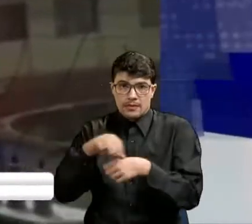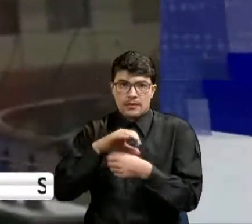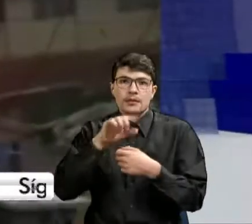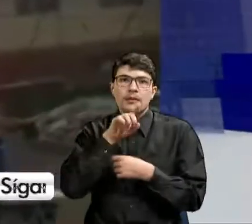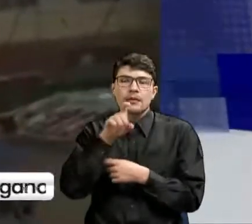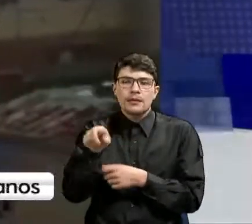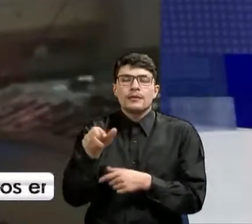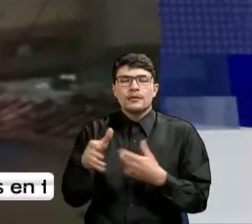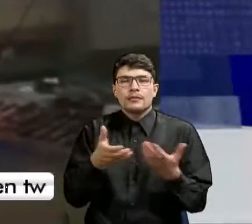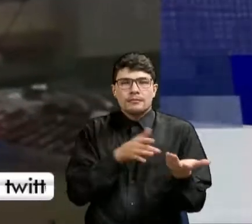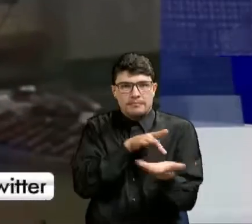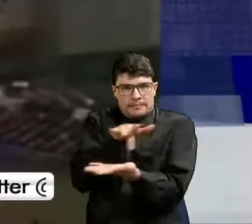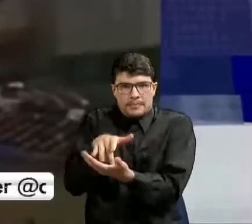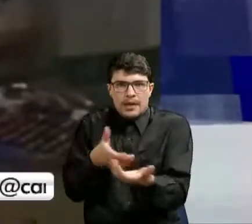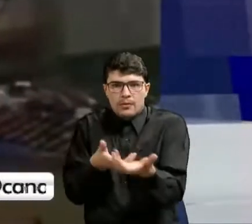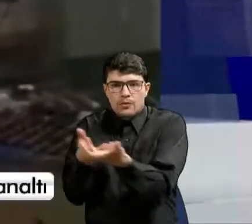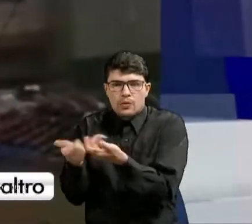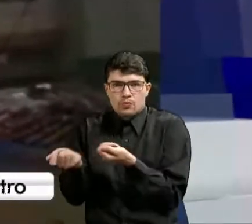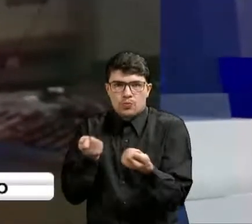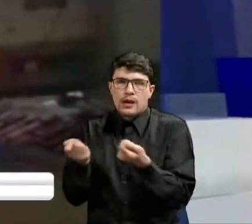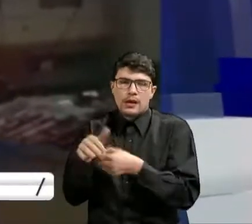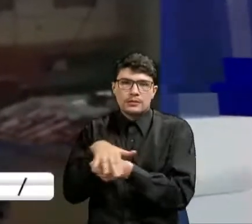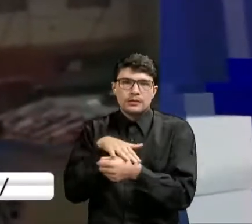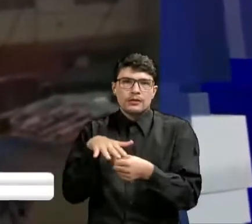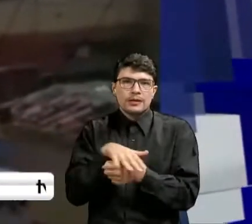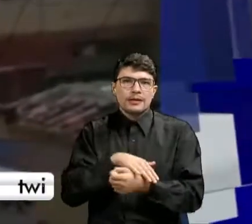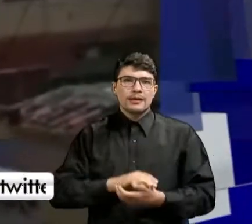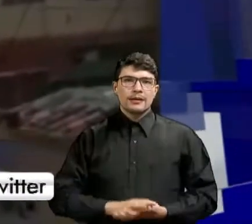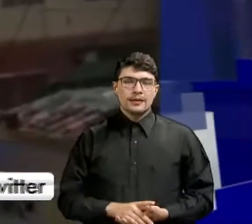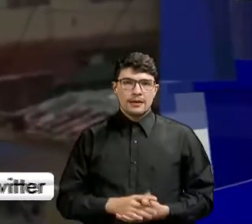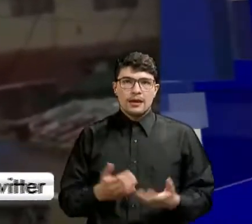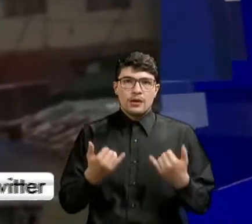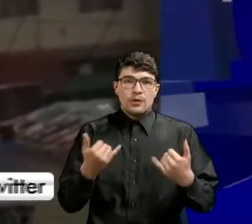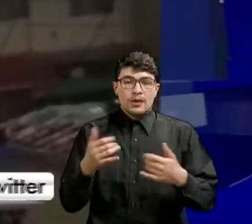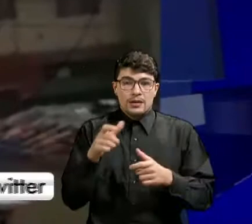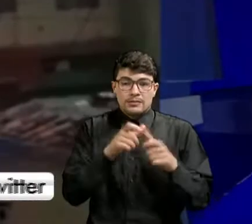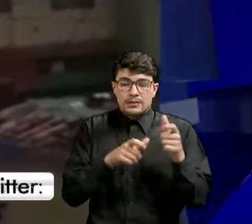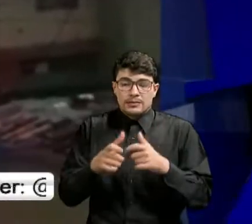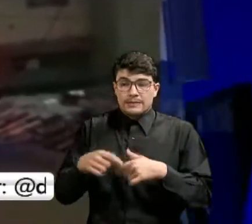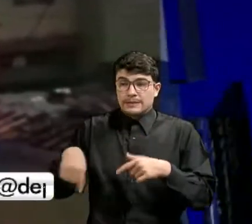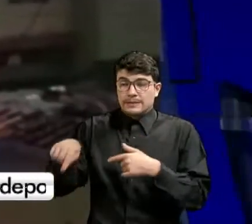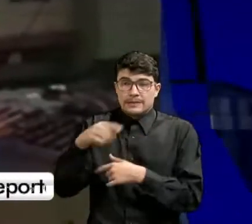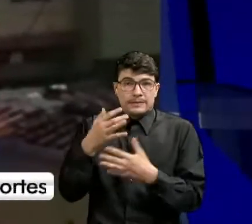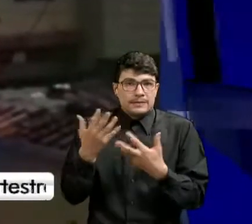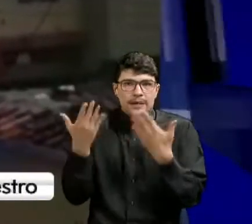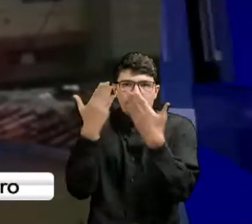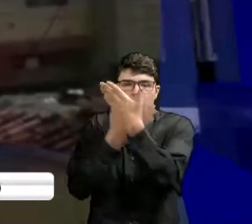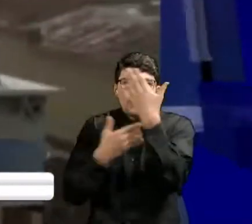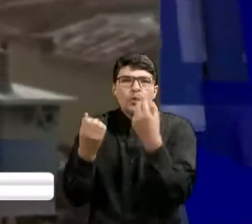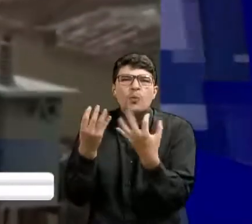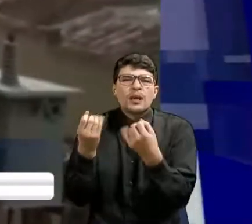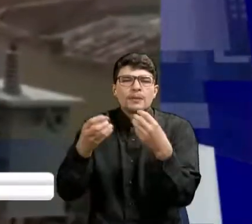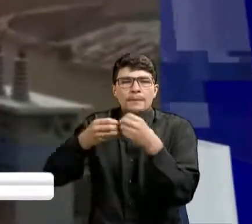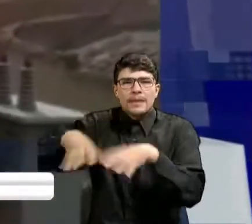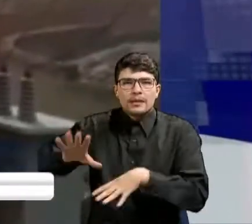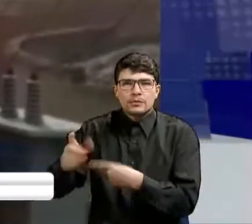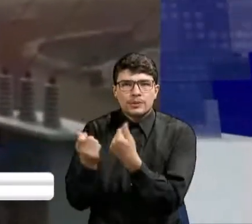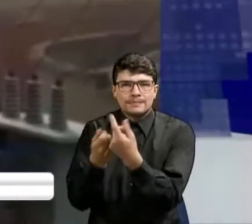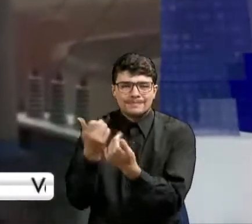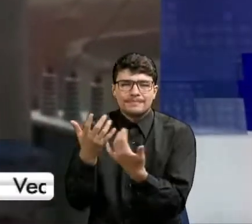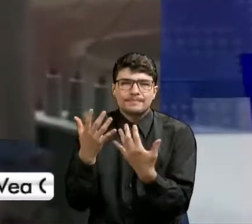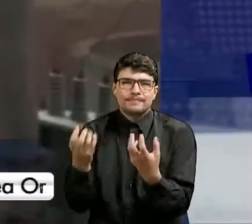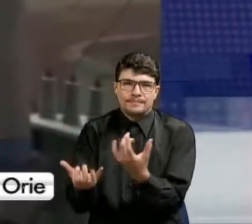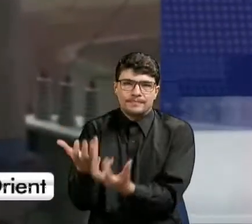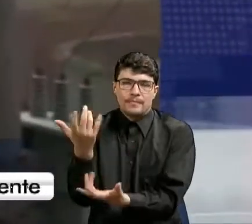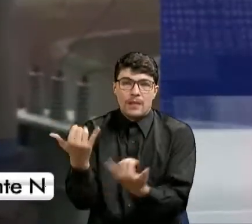la situación. Hasta el momento, las autoridades aún se encuentran evaluando el monto de las pérdidas producto de la conflagración. Esta es la imagen del día